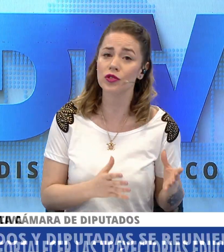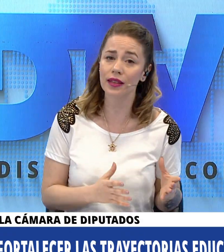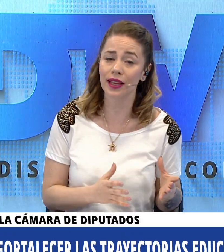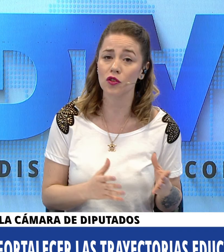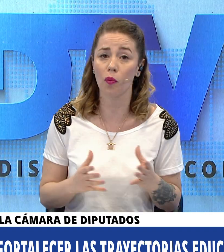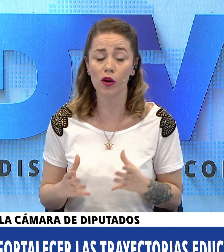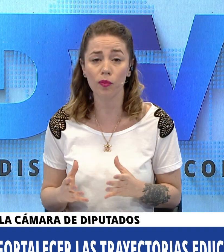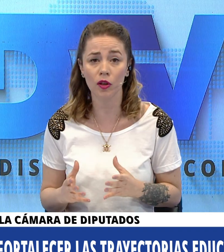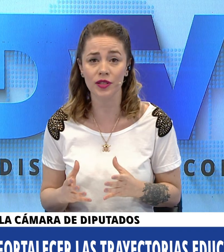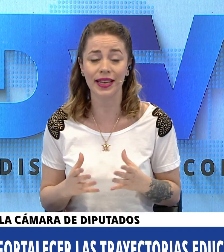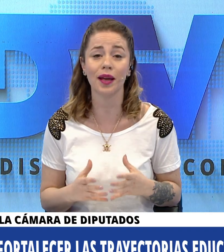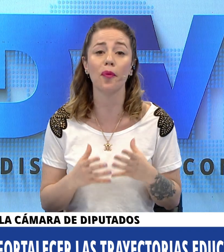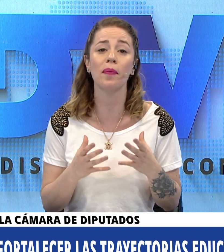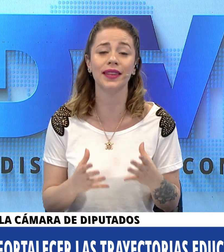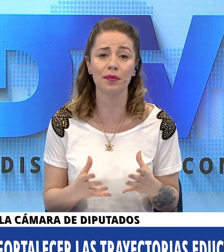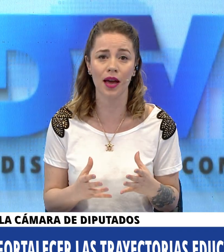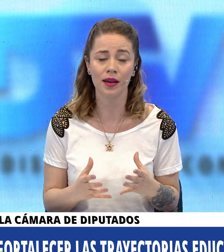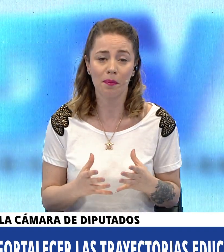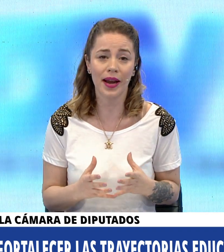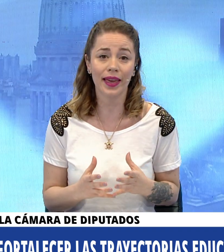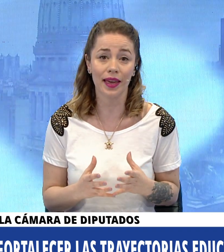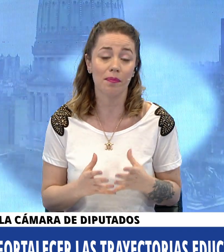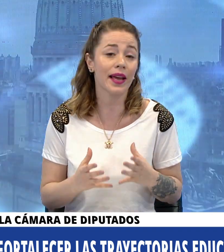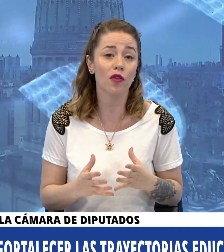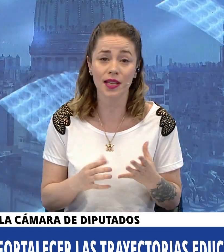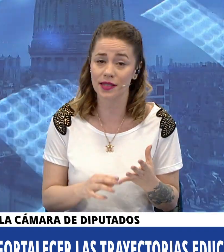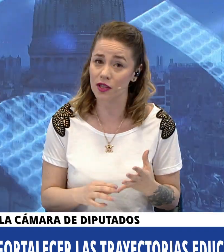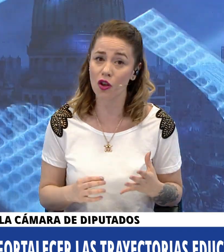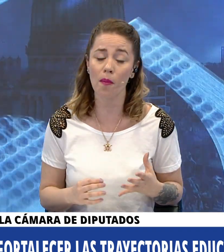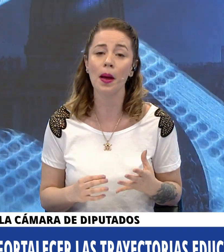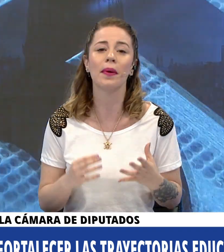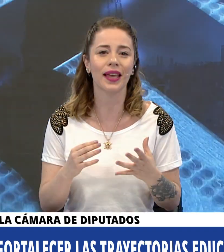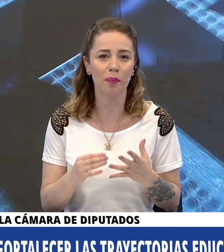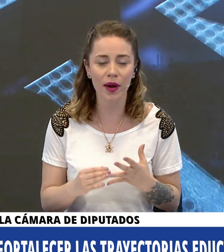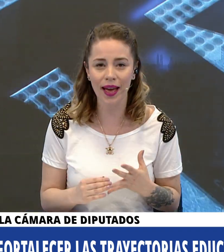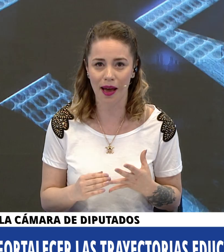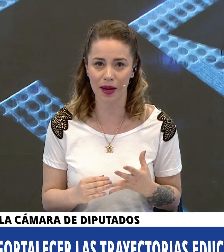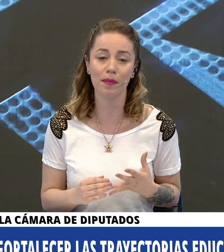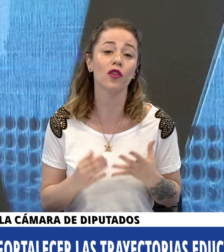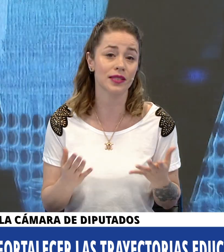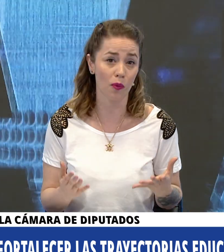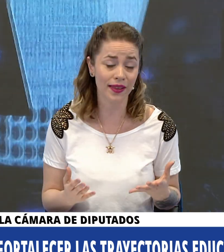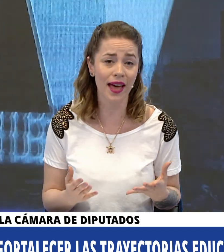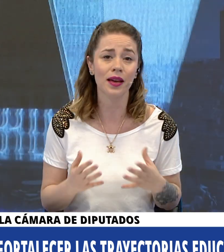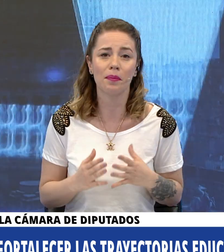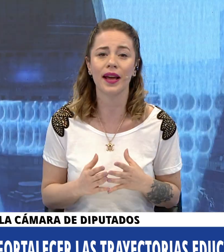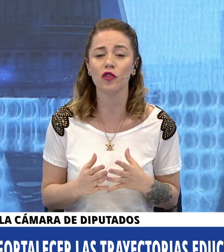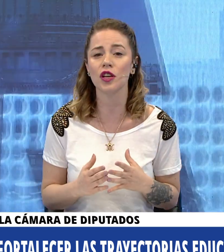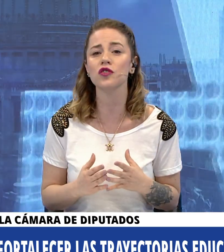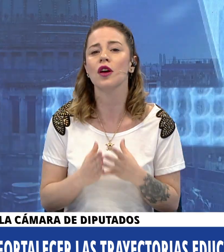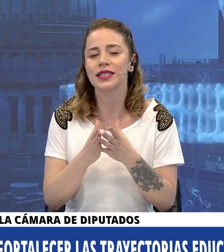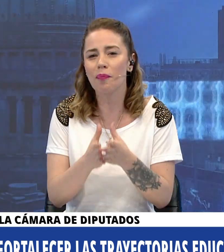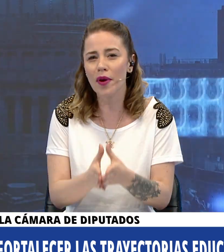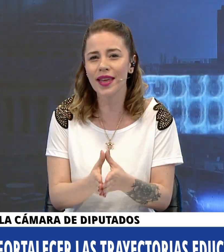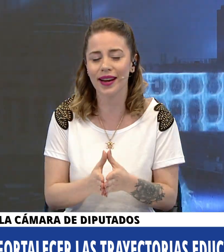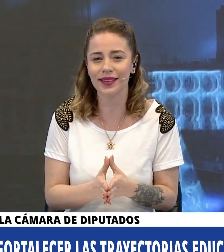tanto a docentes como a alumnos en esta pospandemia. ¿Para qué? Para que no haya deserción, para que pueda haber menos desigualdad, para que los